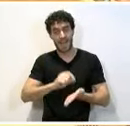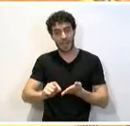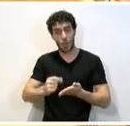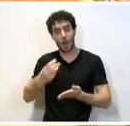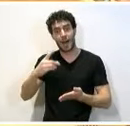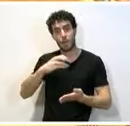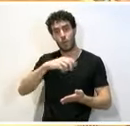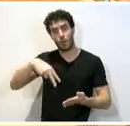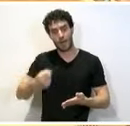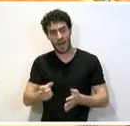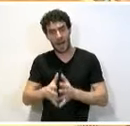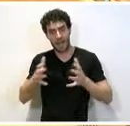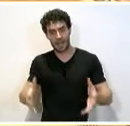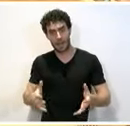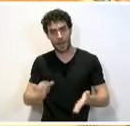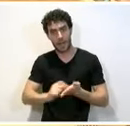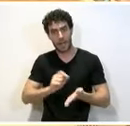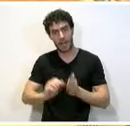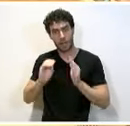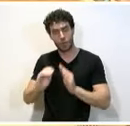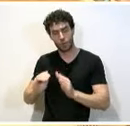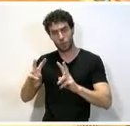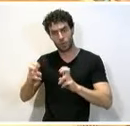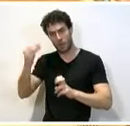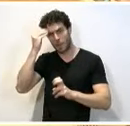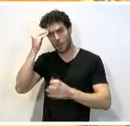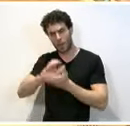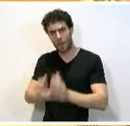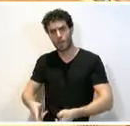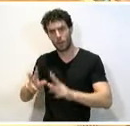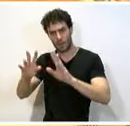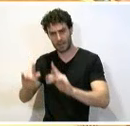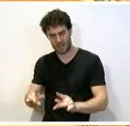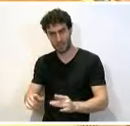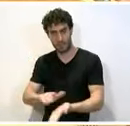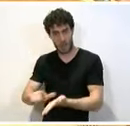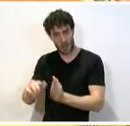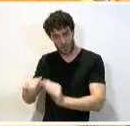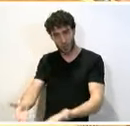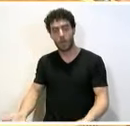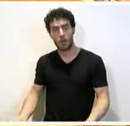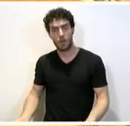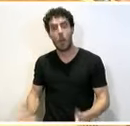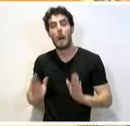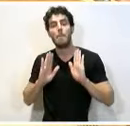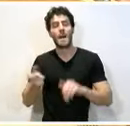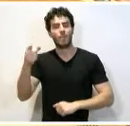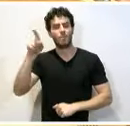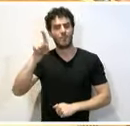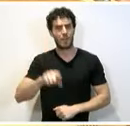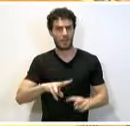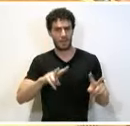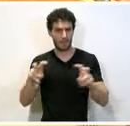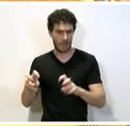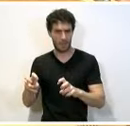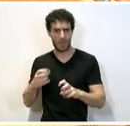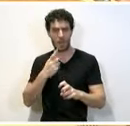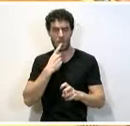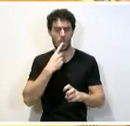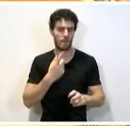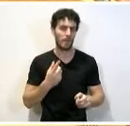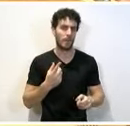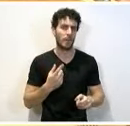Y por eso se explican. Y por eso, pues los valores literarios, fundamentalmente. Pero también hay cuestión de que se puede hablar de Jorge Semprún,